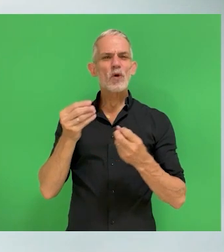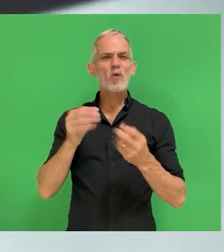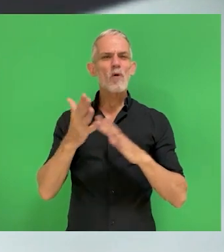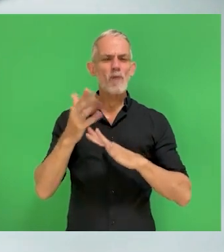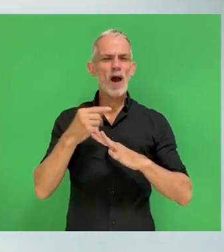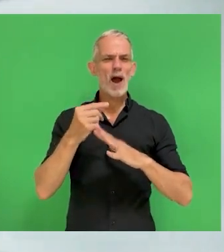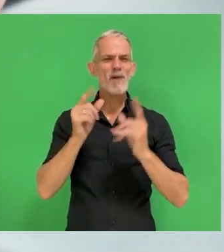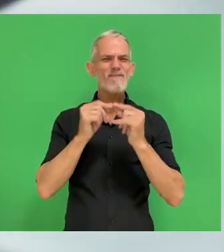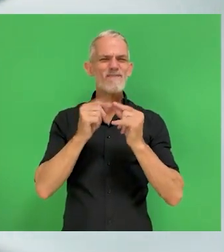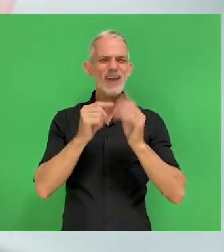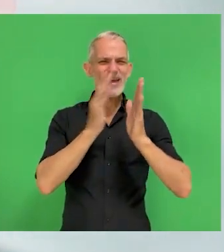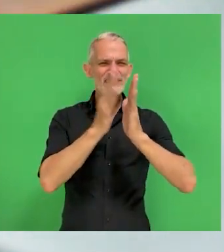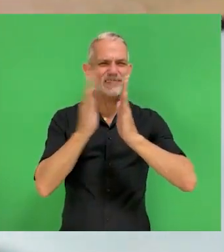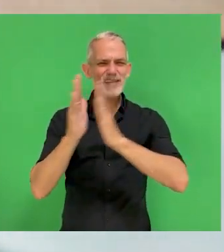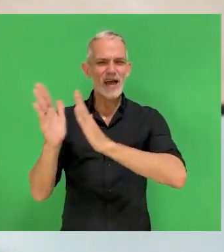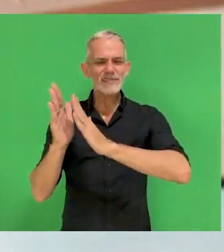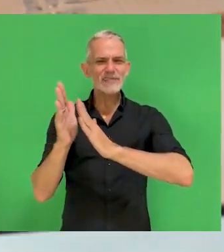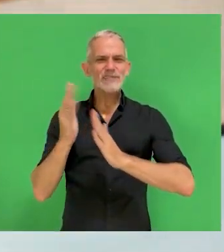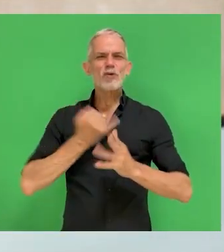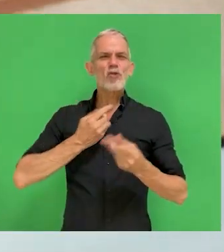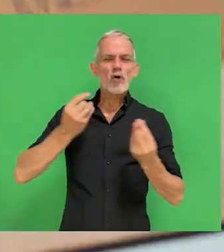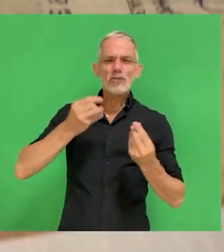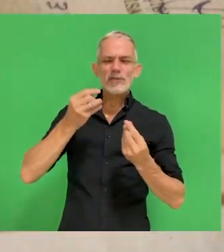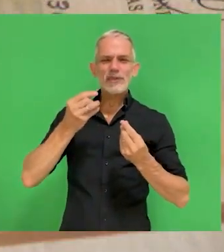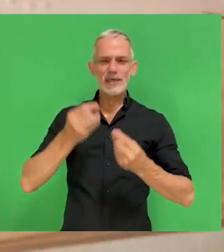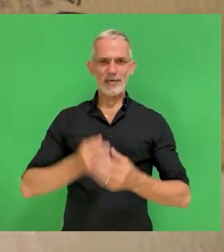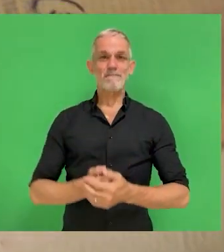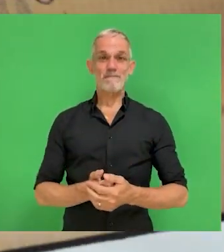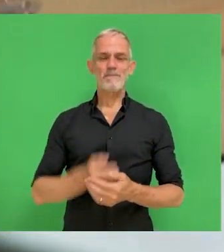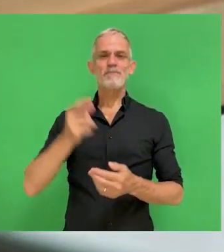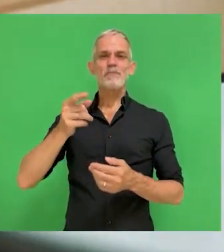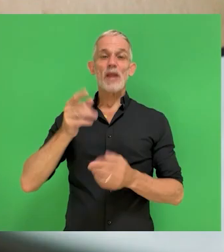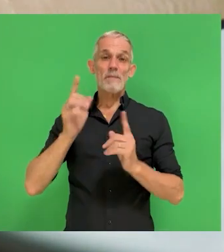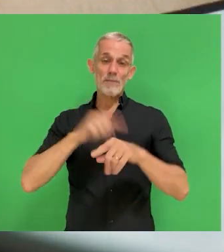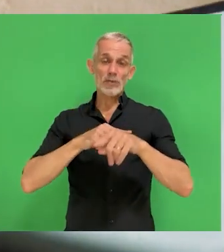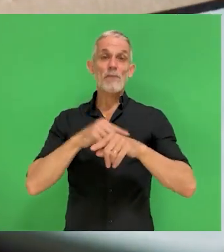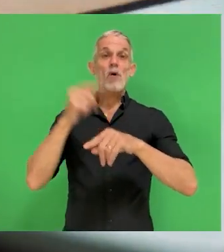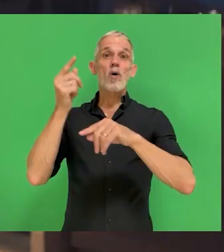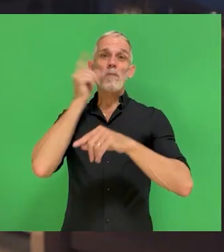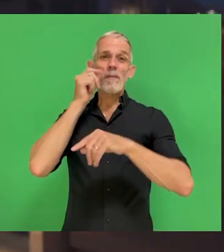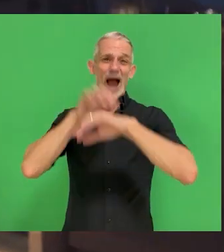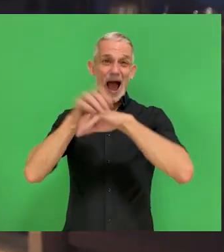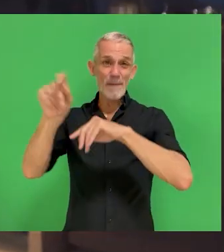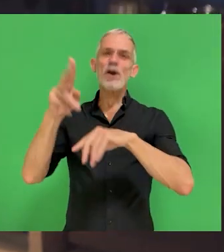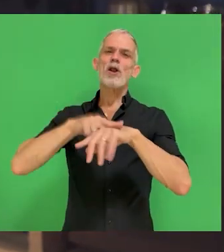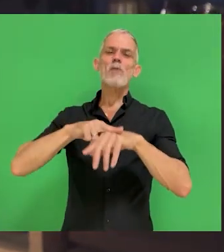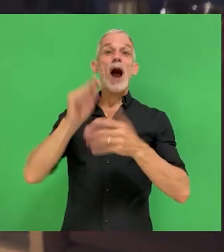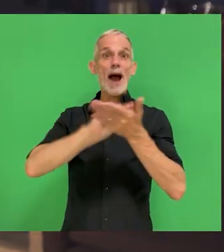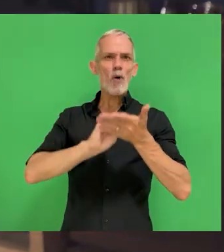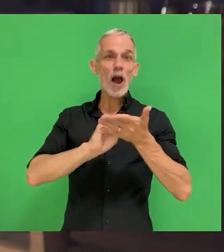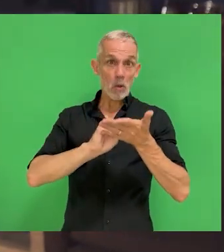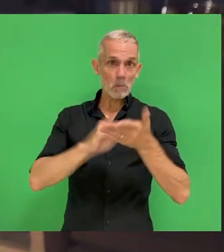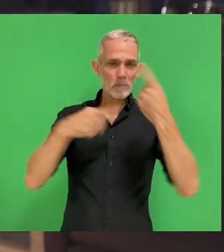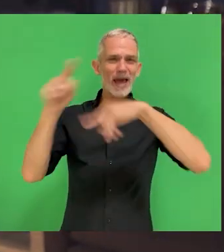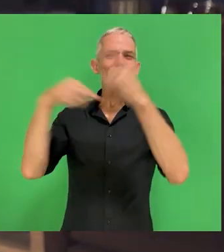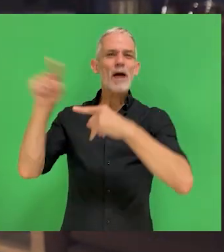así trazar o precisar fechas, ¿no? Entre tanto, uno de los amigos de papá me recomendó un abogado para